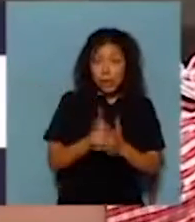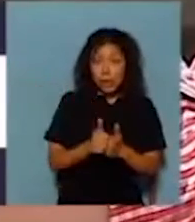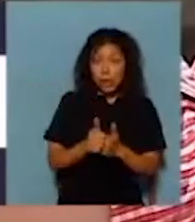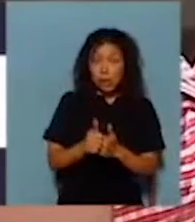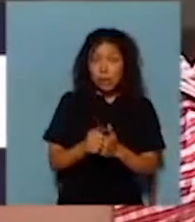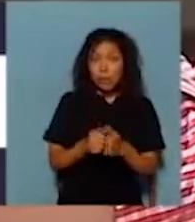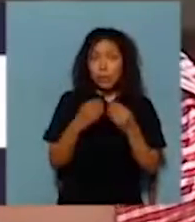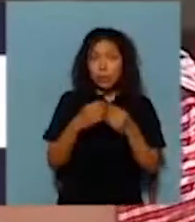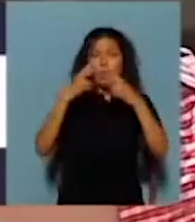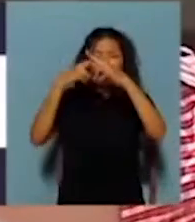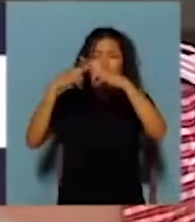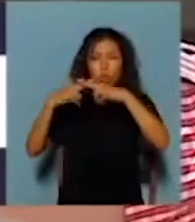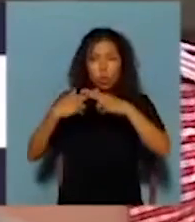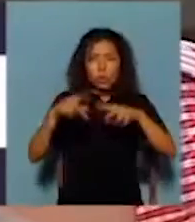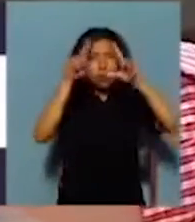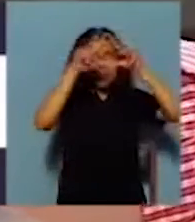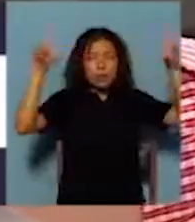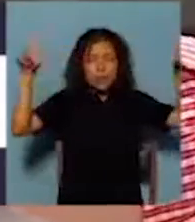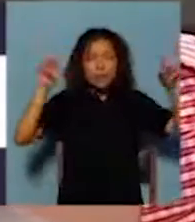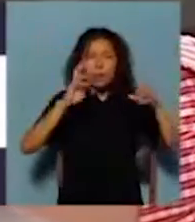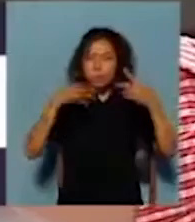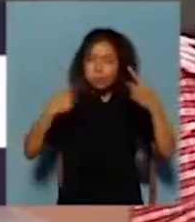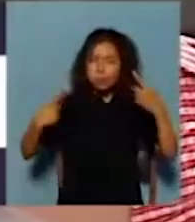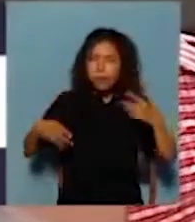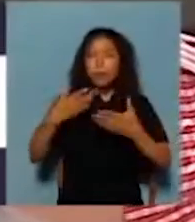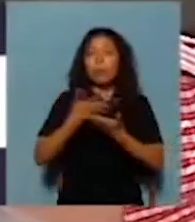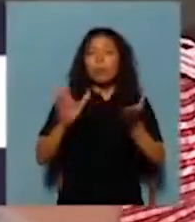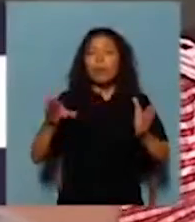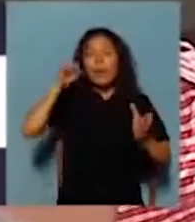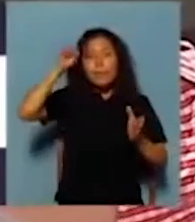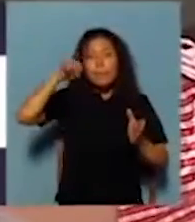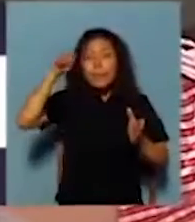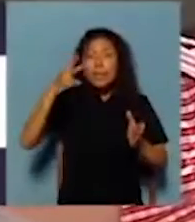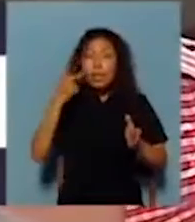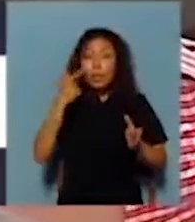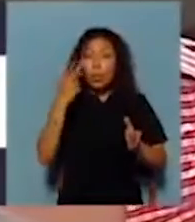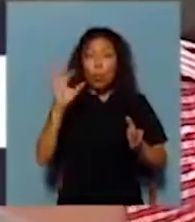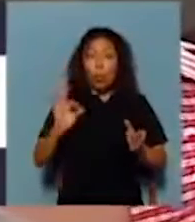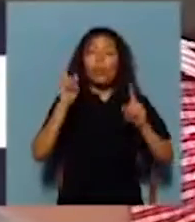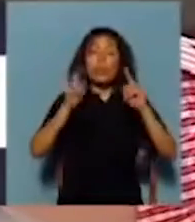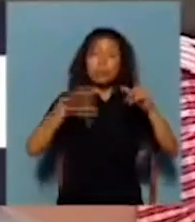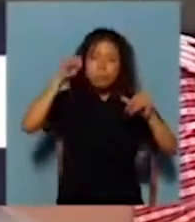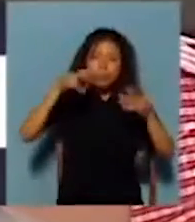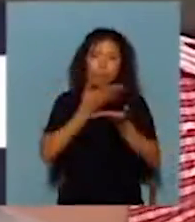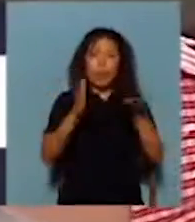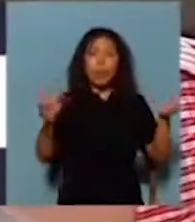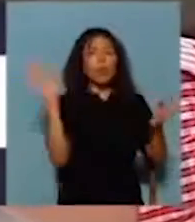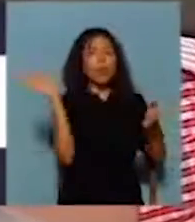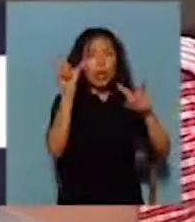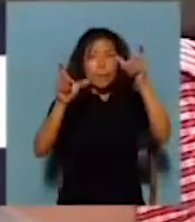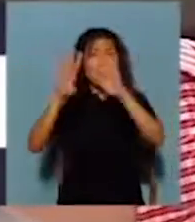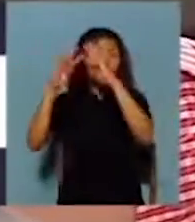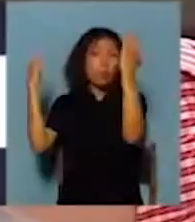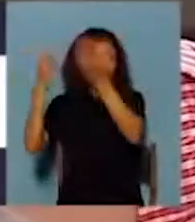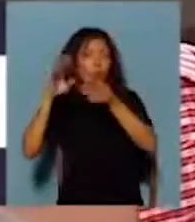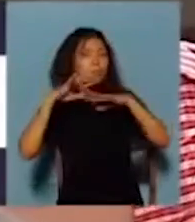de la tecnología, digamos, ¿no? Esto se va a transmitir por streaming a todo el mundo, digamos que va a tener posibilidad quien quiera verlo a